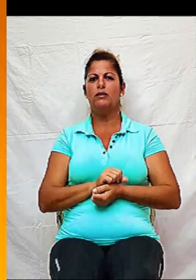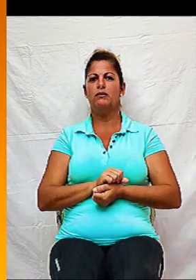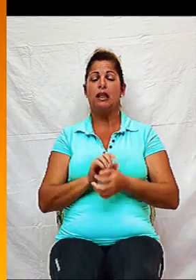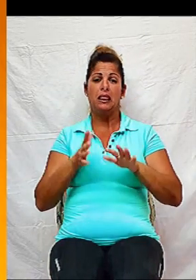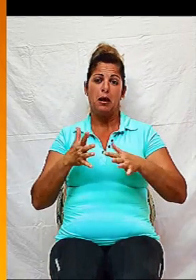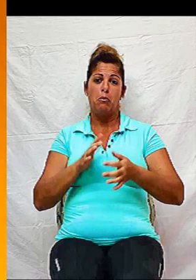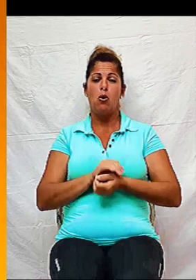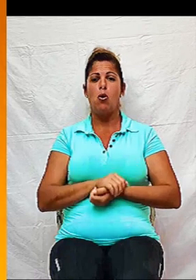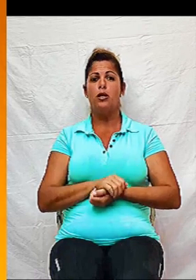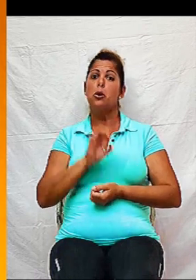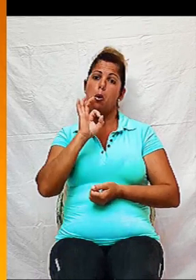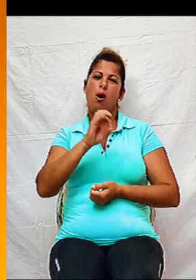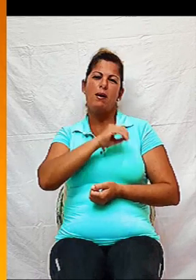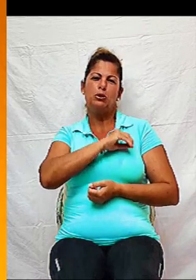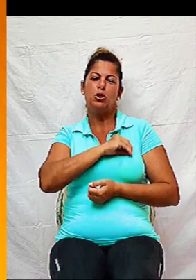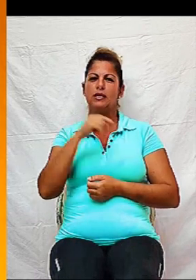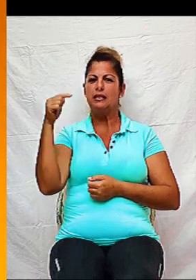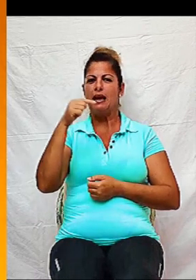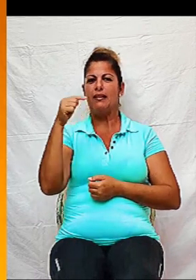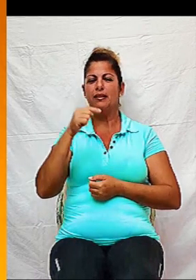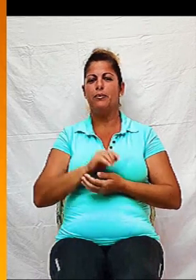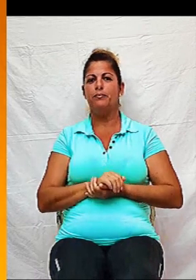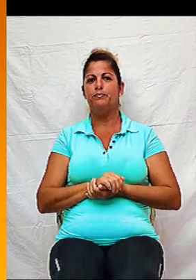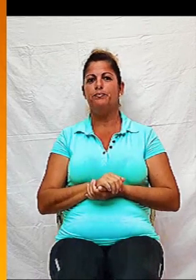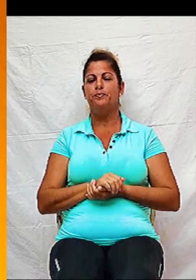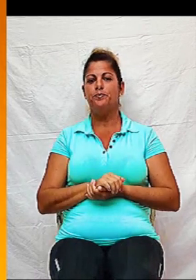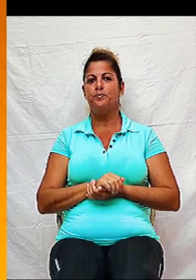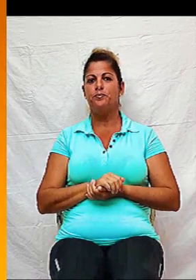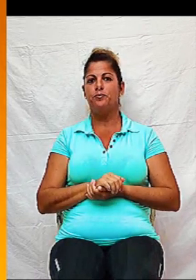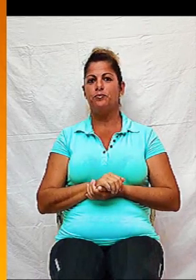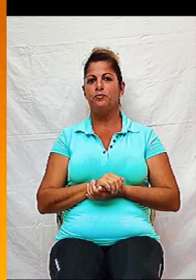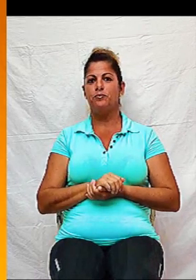preocupaciones, temores o emociones negativas?